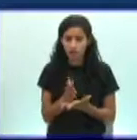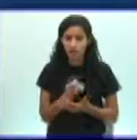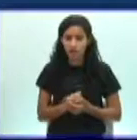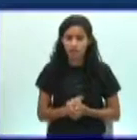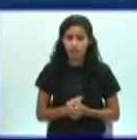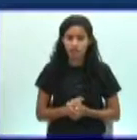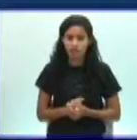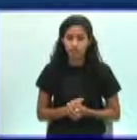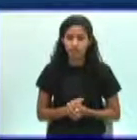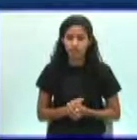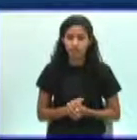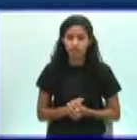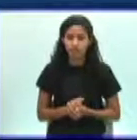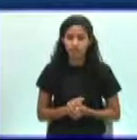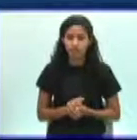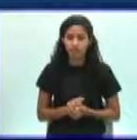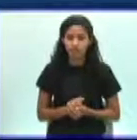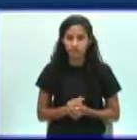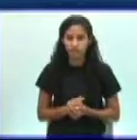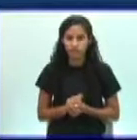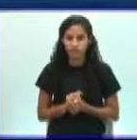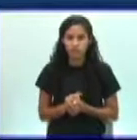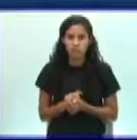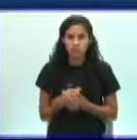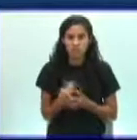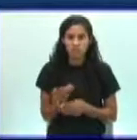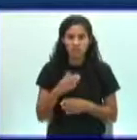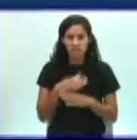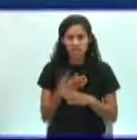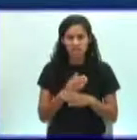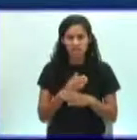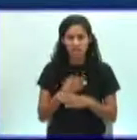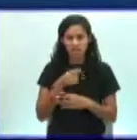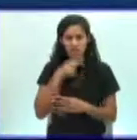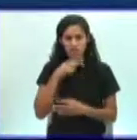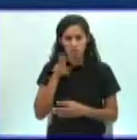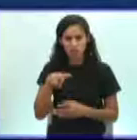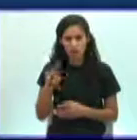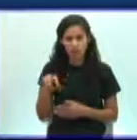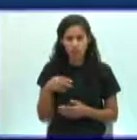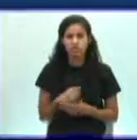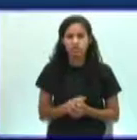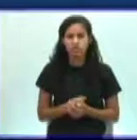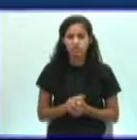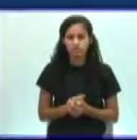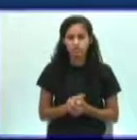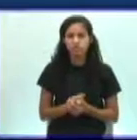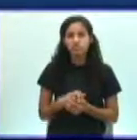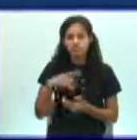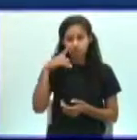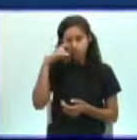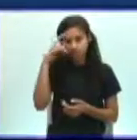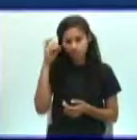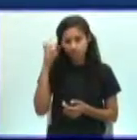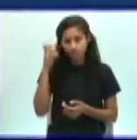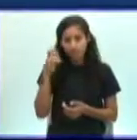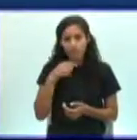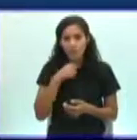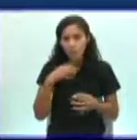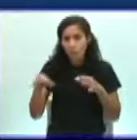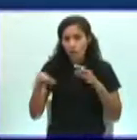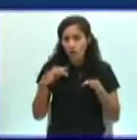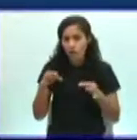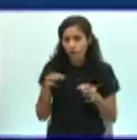el día de hoy. ¿En qué consiste el instrumento? El instrumento es una hoja